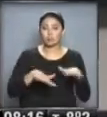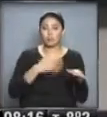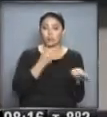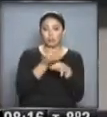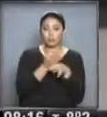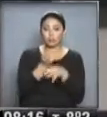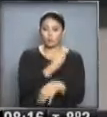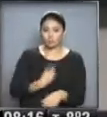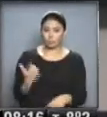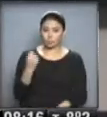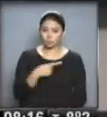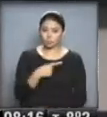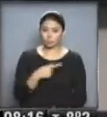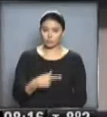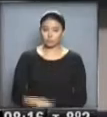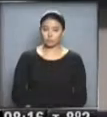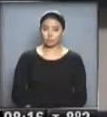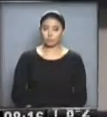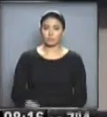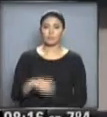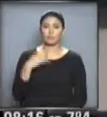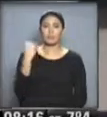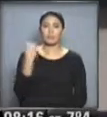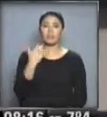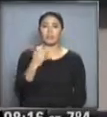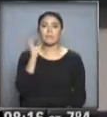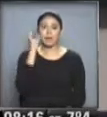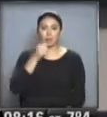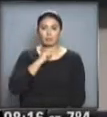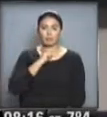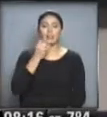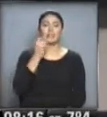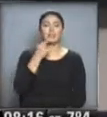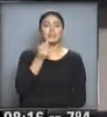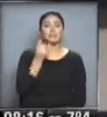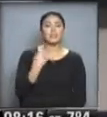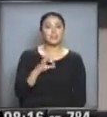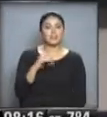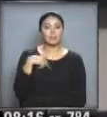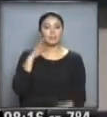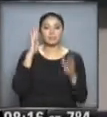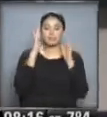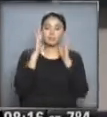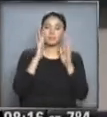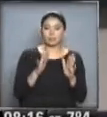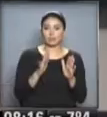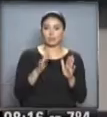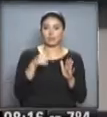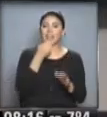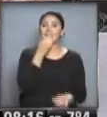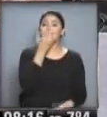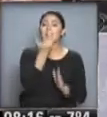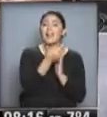pública tenemos que decir un perdón que en este sentido esta